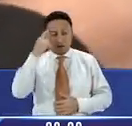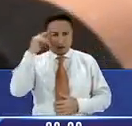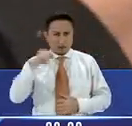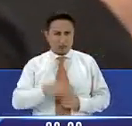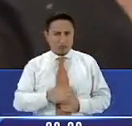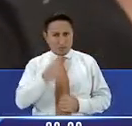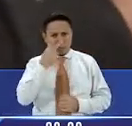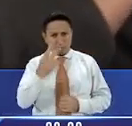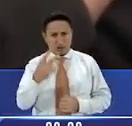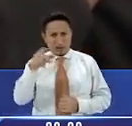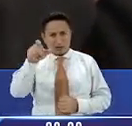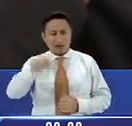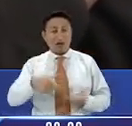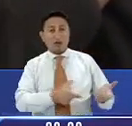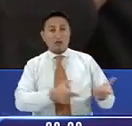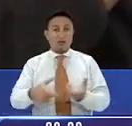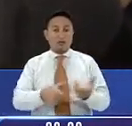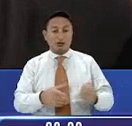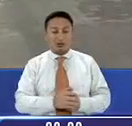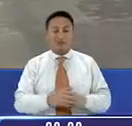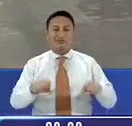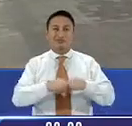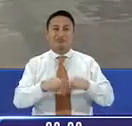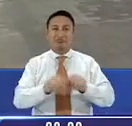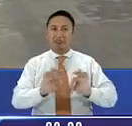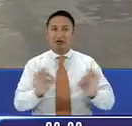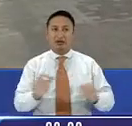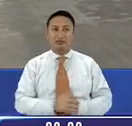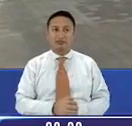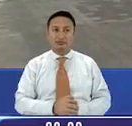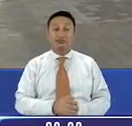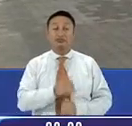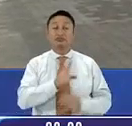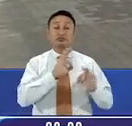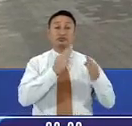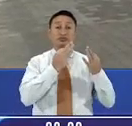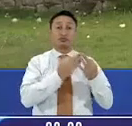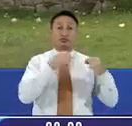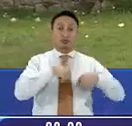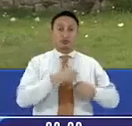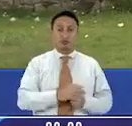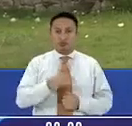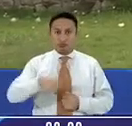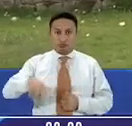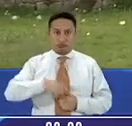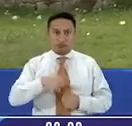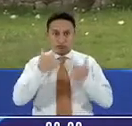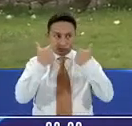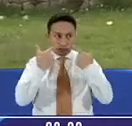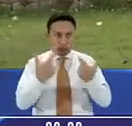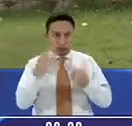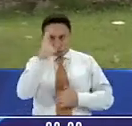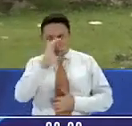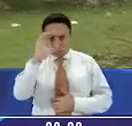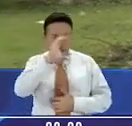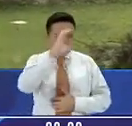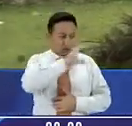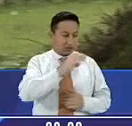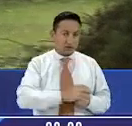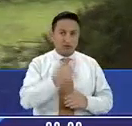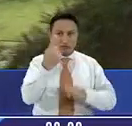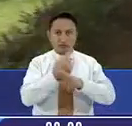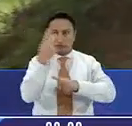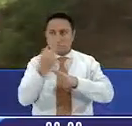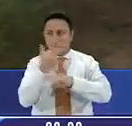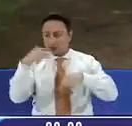cuenta porque me dijeron los bomberos que estaba sin zapatos. Afirman que familiares lo fueron a buscar por la zona en reiteradas ocasiones, pero